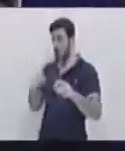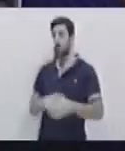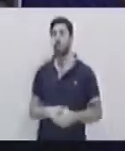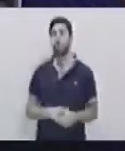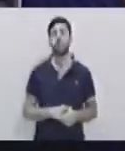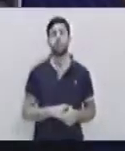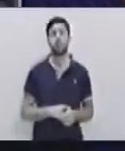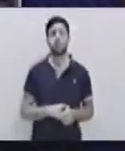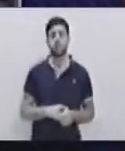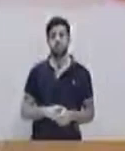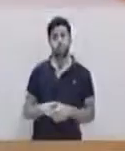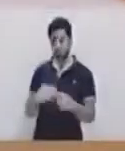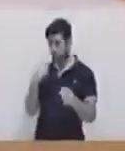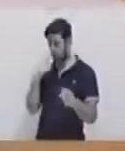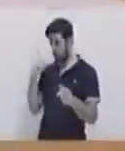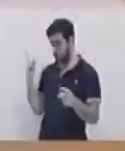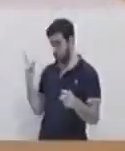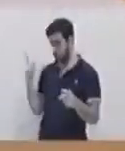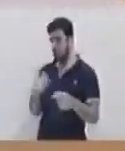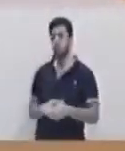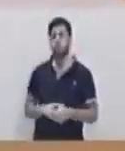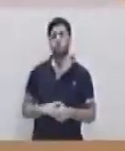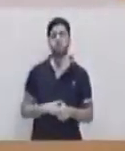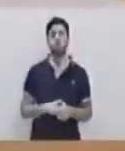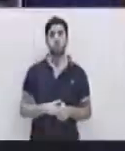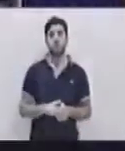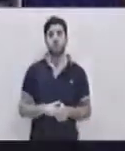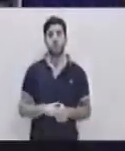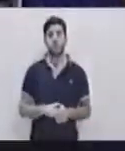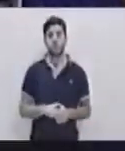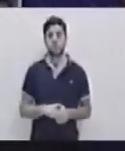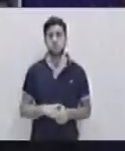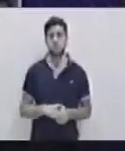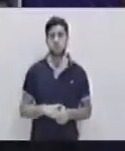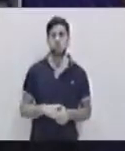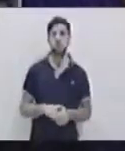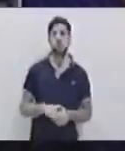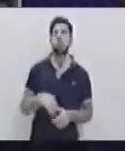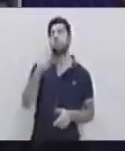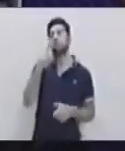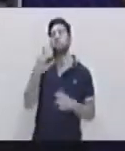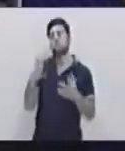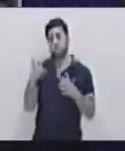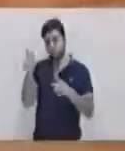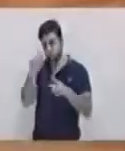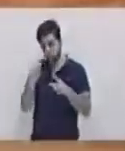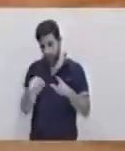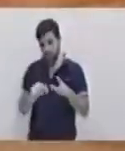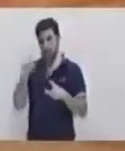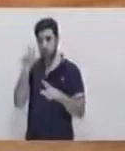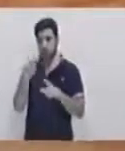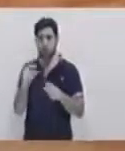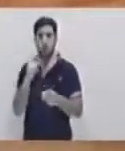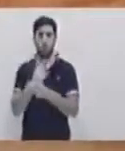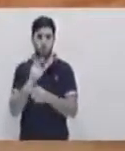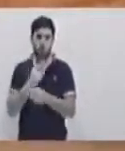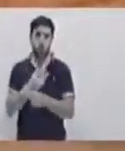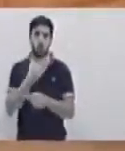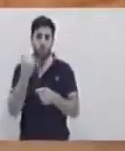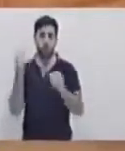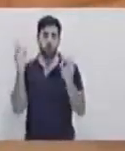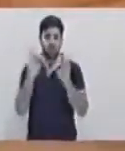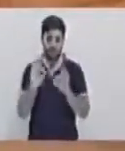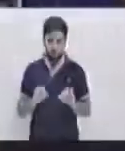de manera que vayan quedando planos entre ellos. Debe de cubrir la mayor parte del